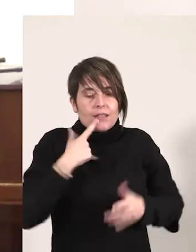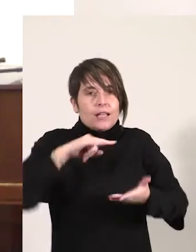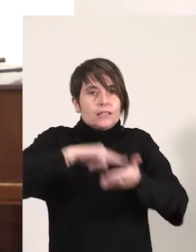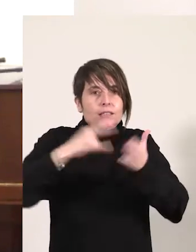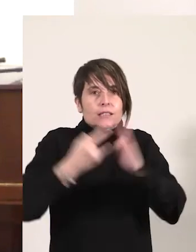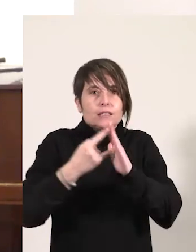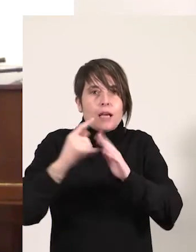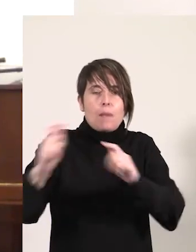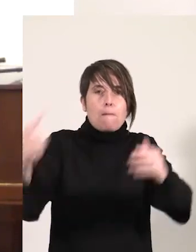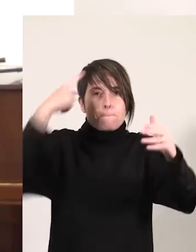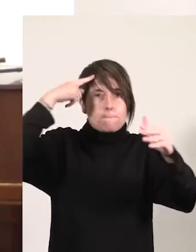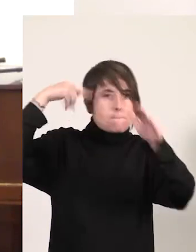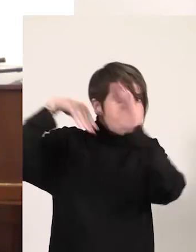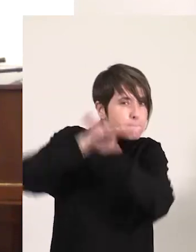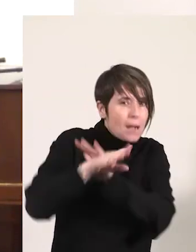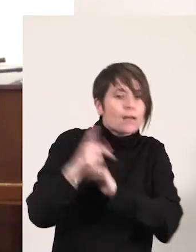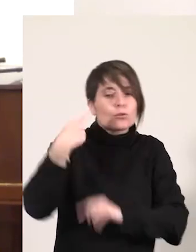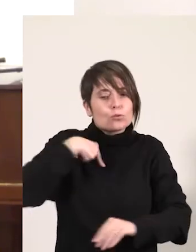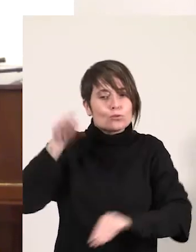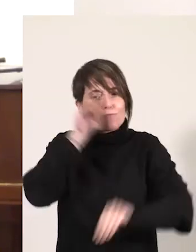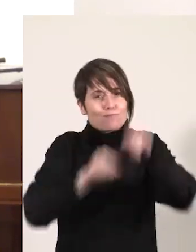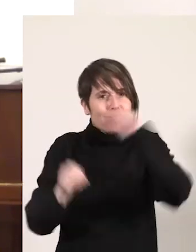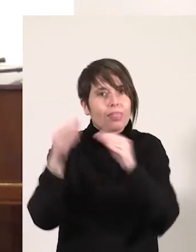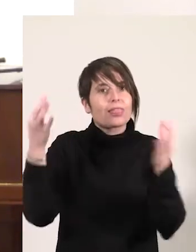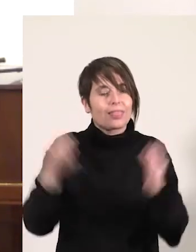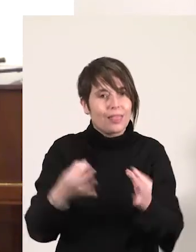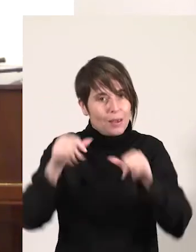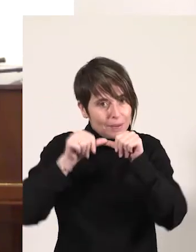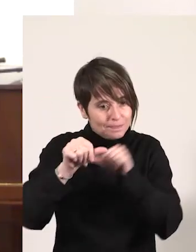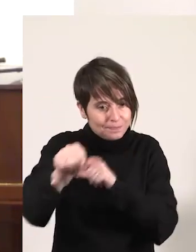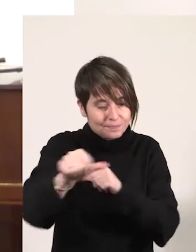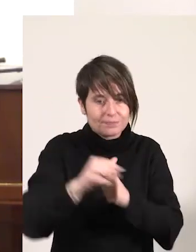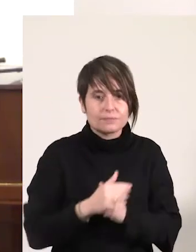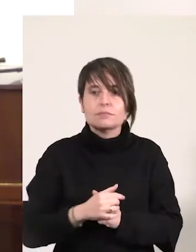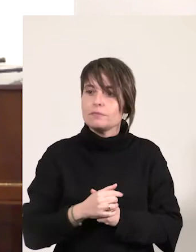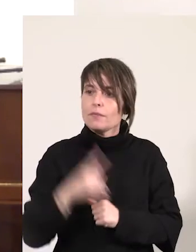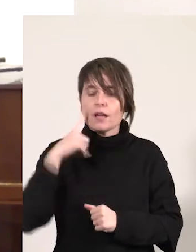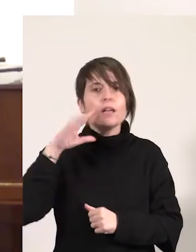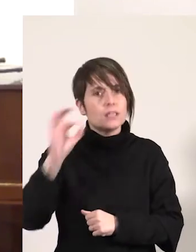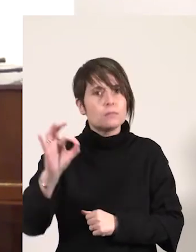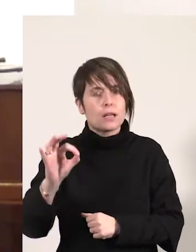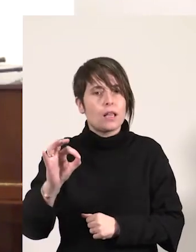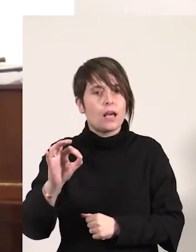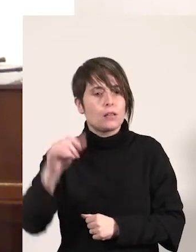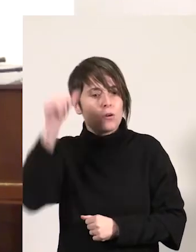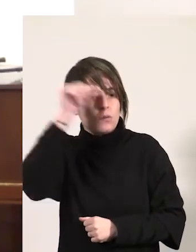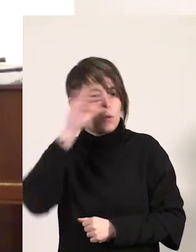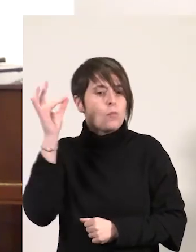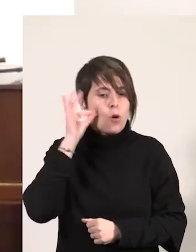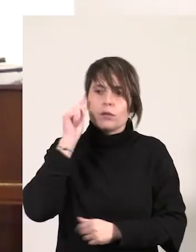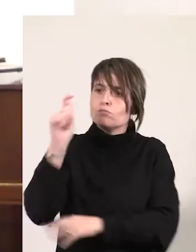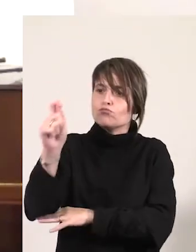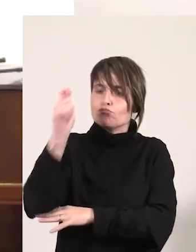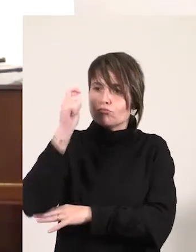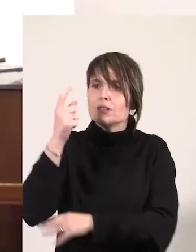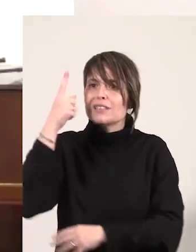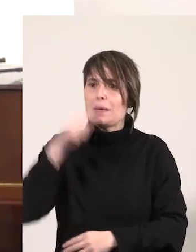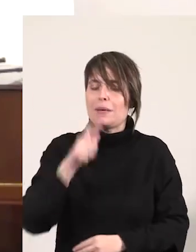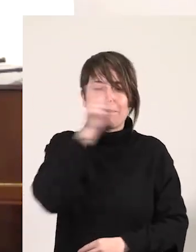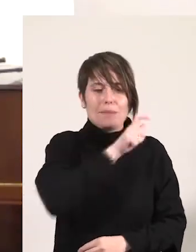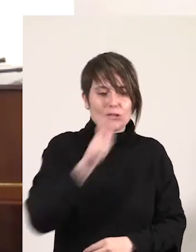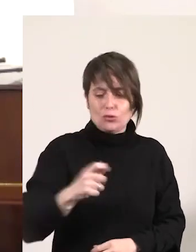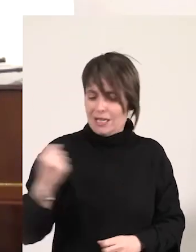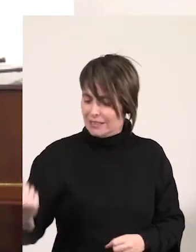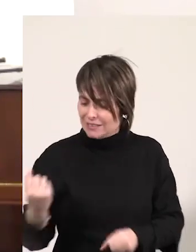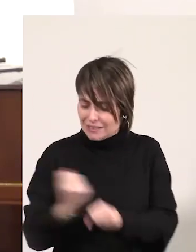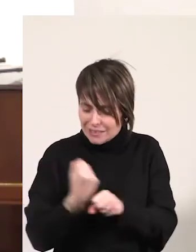enseñado, de trasladarnos un sistema que es injusto, reparemos, ¿no? Desde ahí. Y por supuesto que hay héroes y heroínas, pero